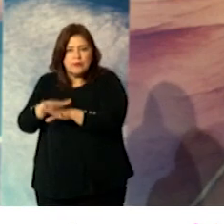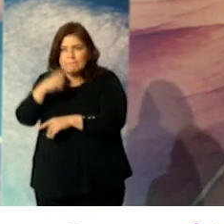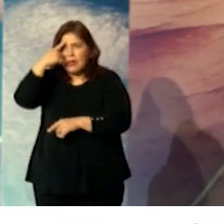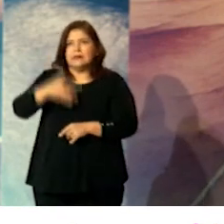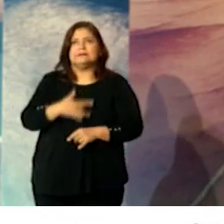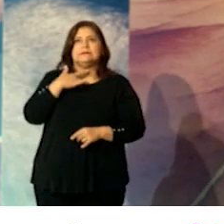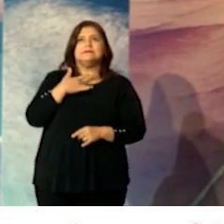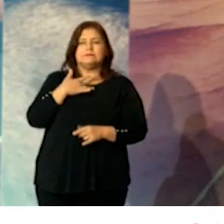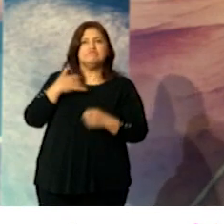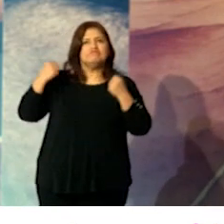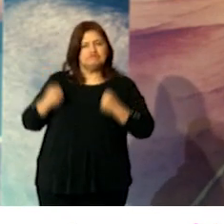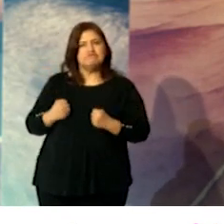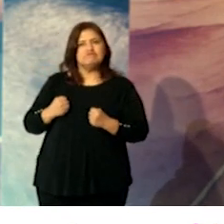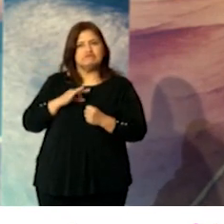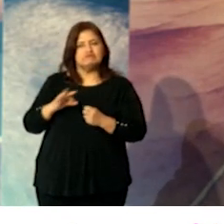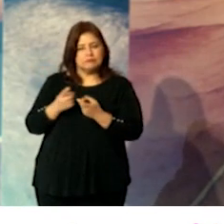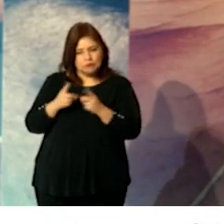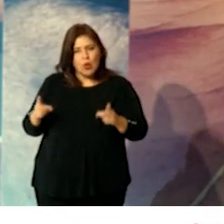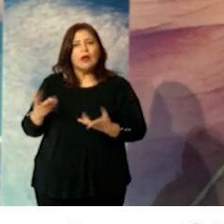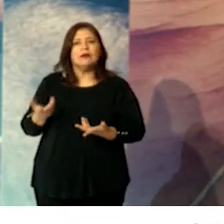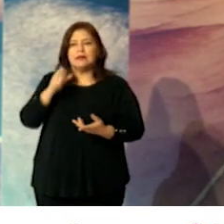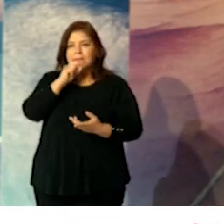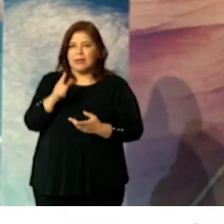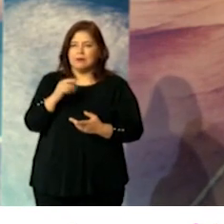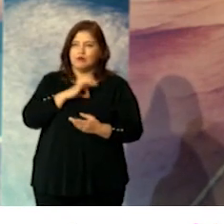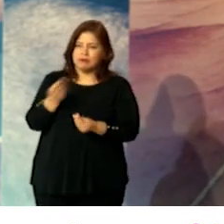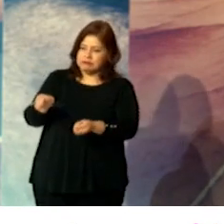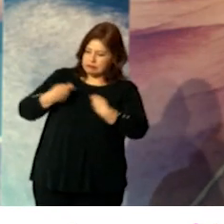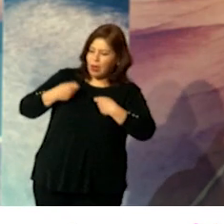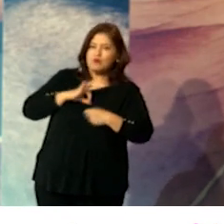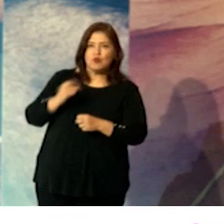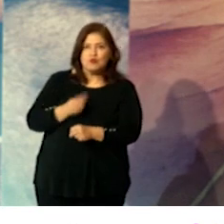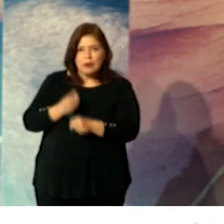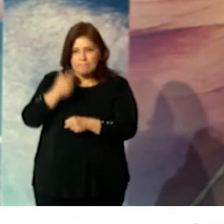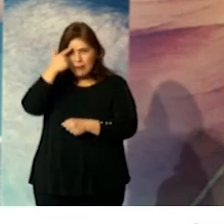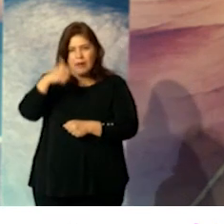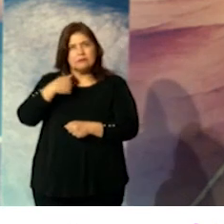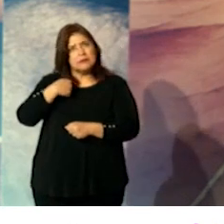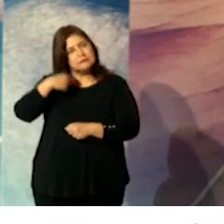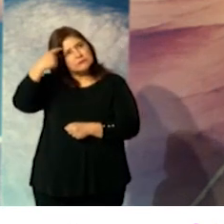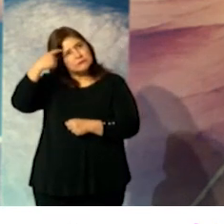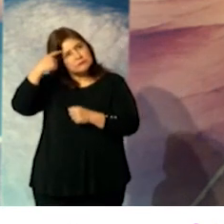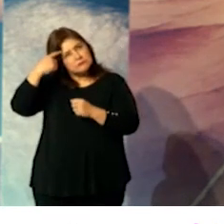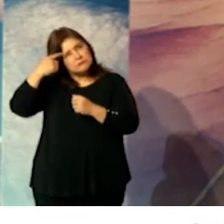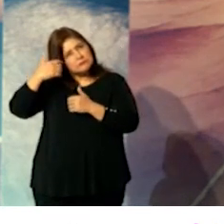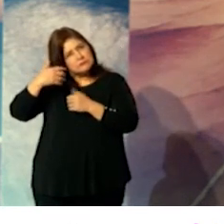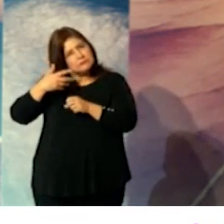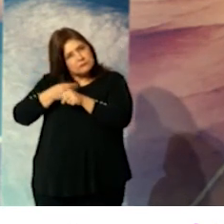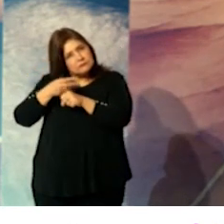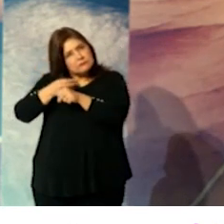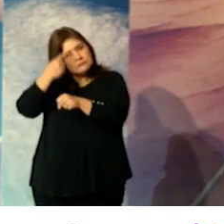seguridad, pero también con oportunidad para seguir haciendo su forma de pensar, conceber